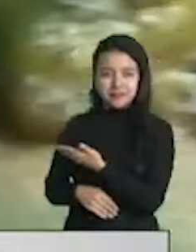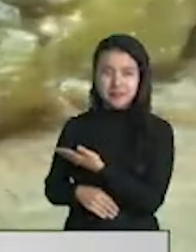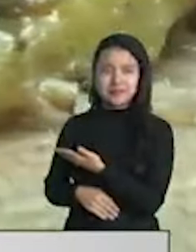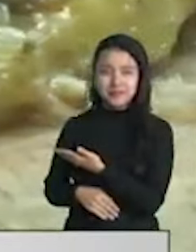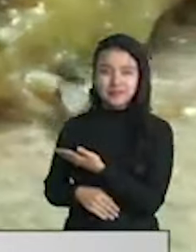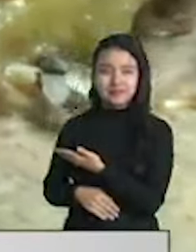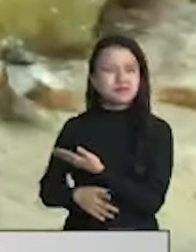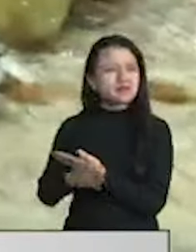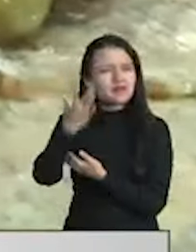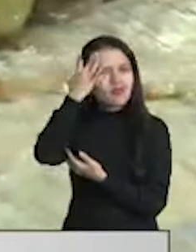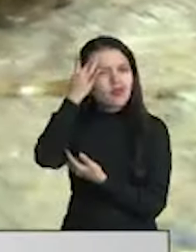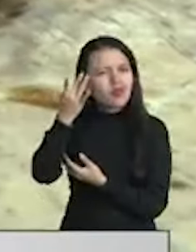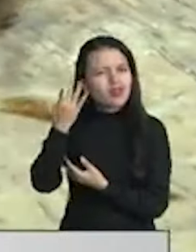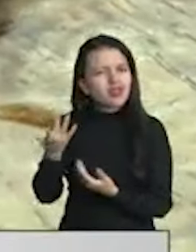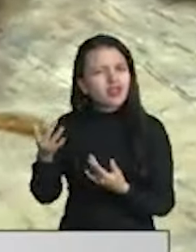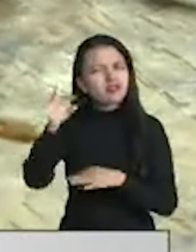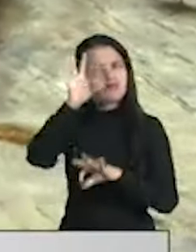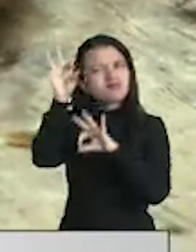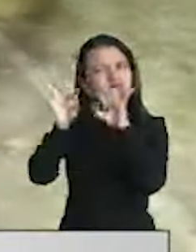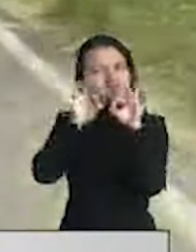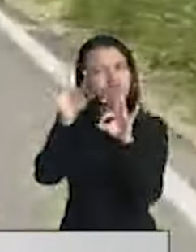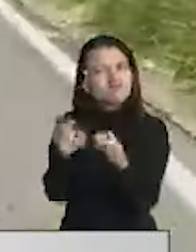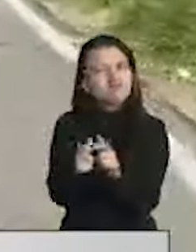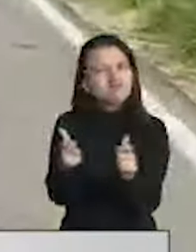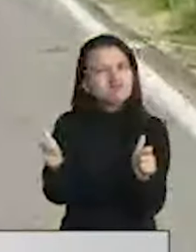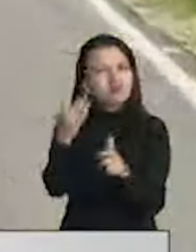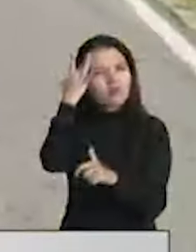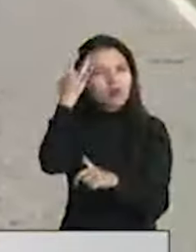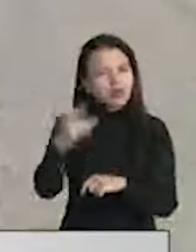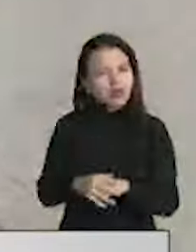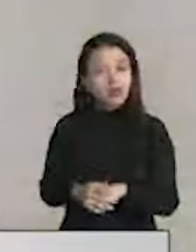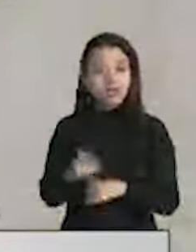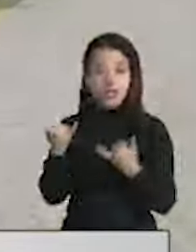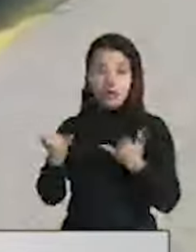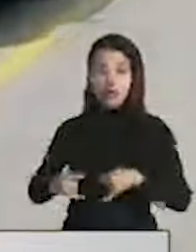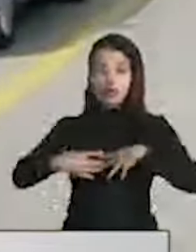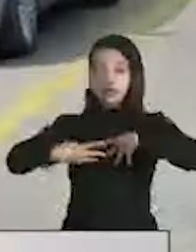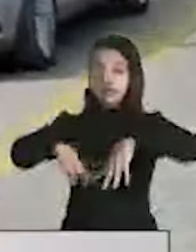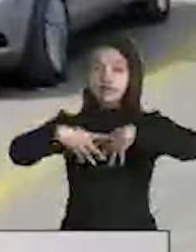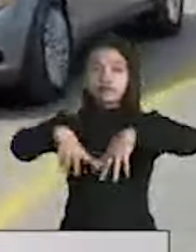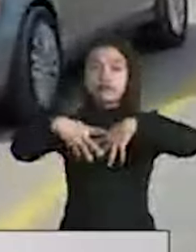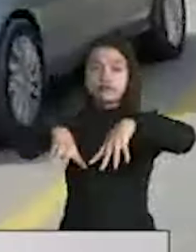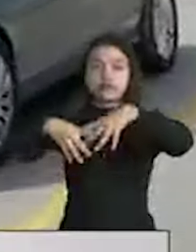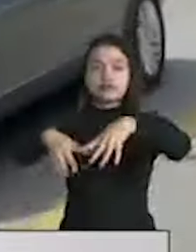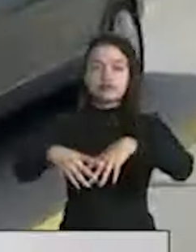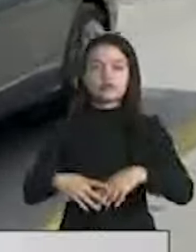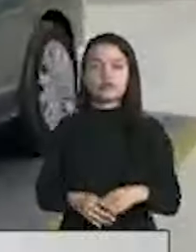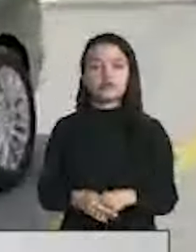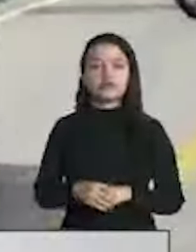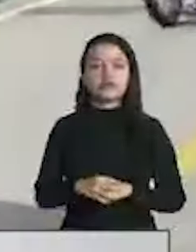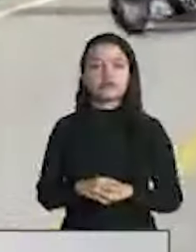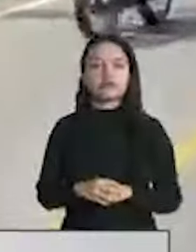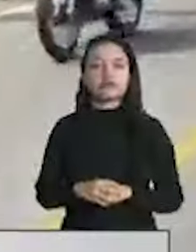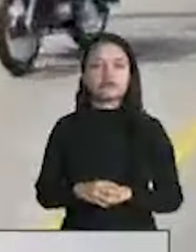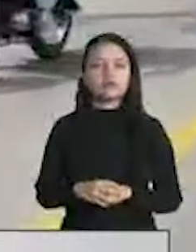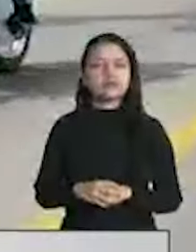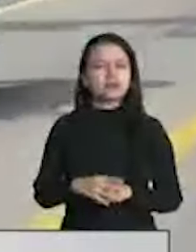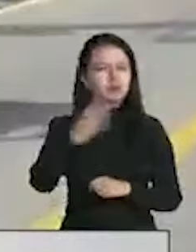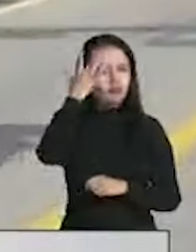está causando el daño que hoy los llevó a realizar marchas y protestas en su municipio contra las moscas. ¿Y por qué se estaba